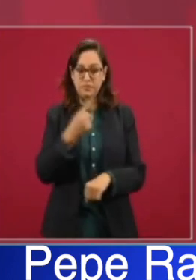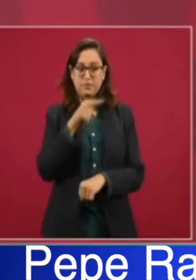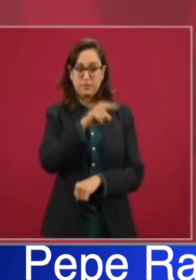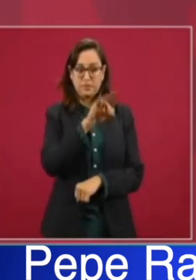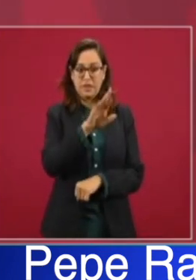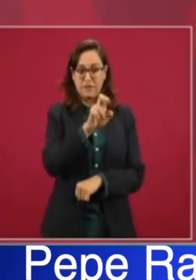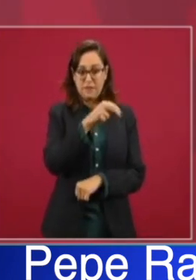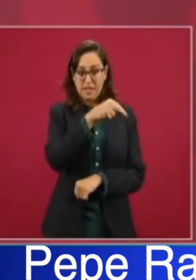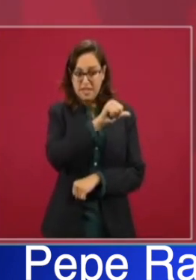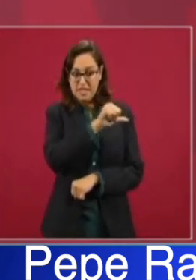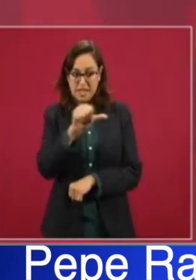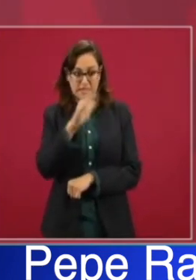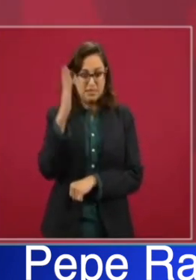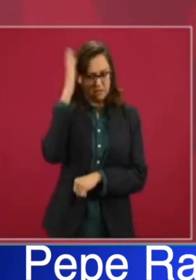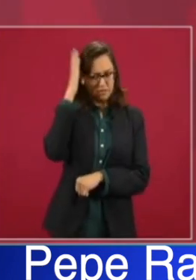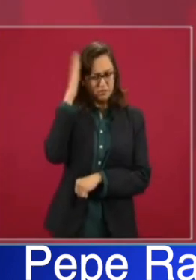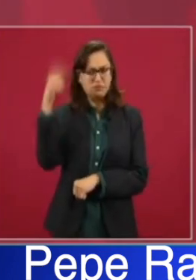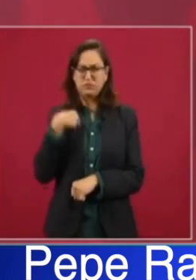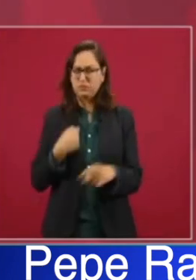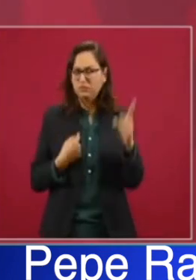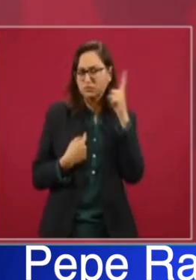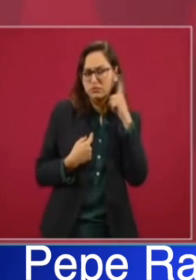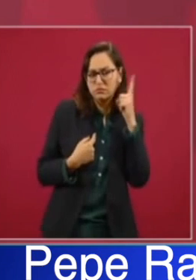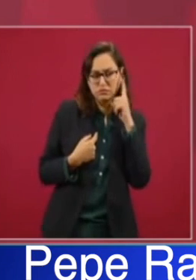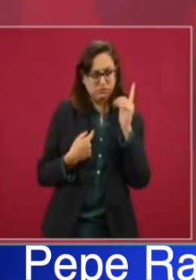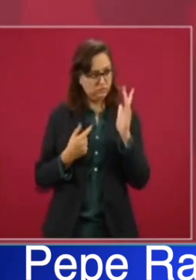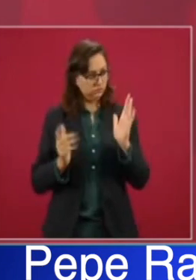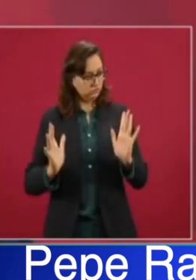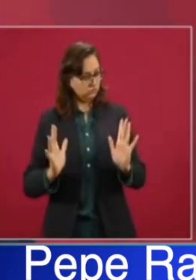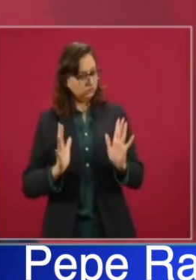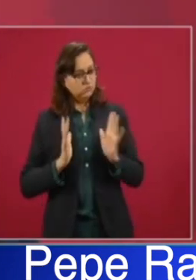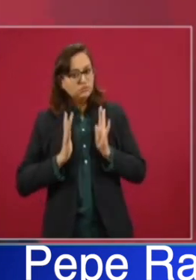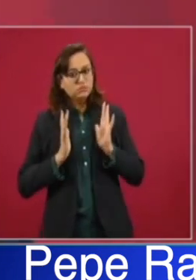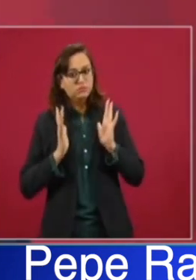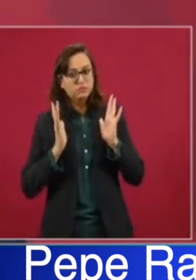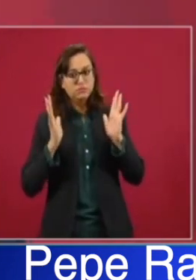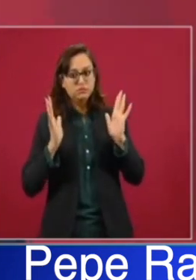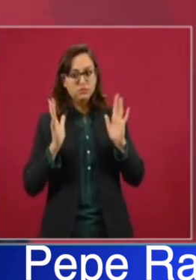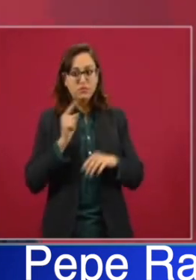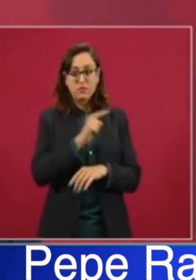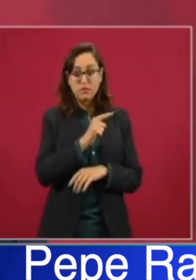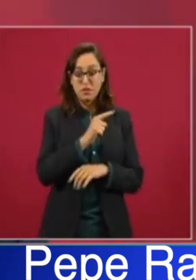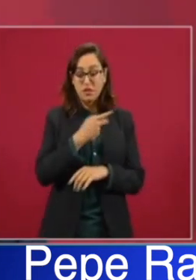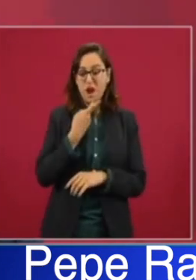Frena y es un discurso